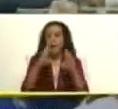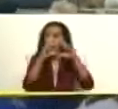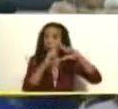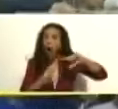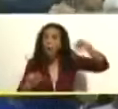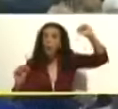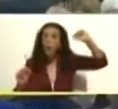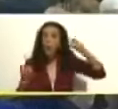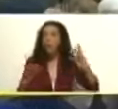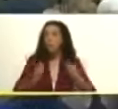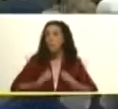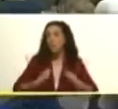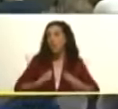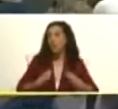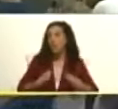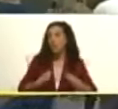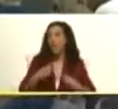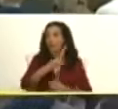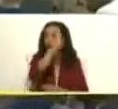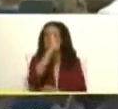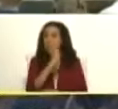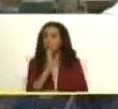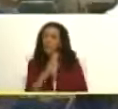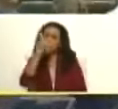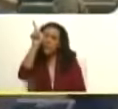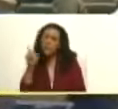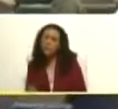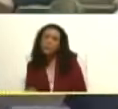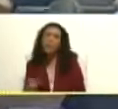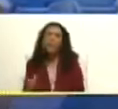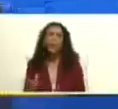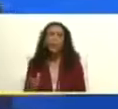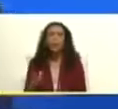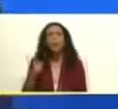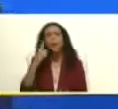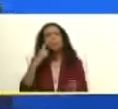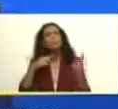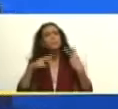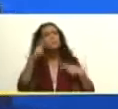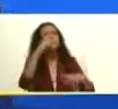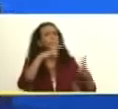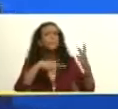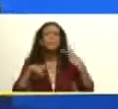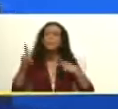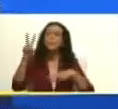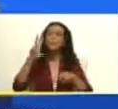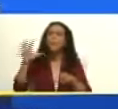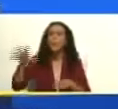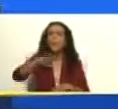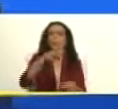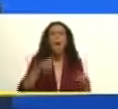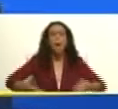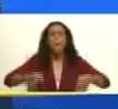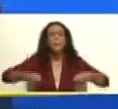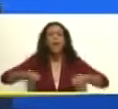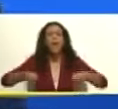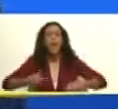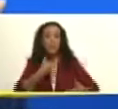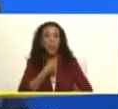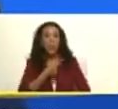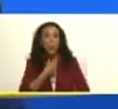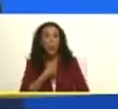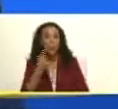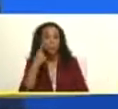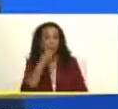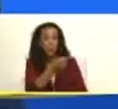pero vive en Brasil y recorrió varios mercados populares. Le gusta en el